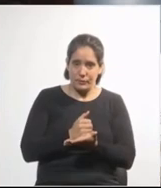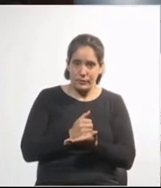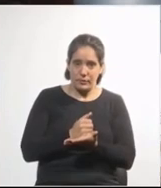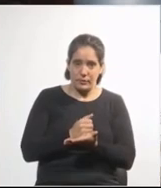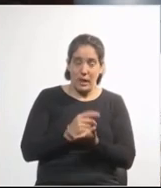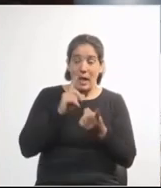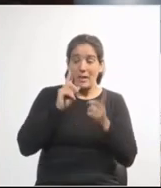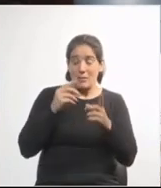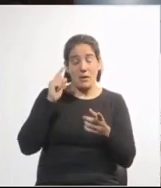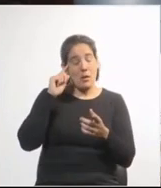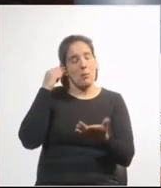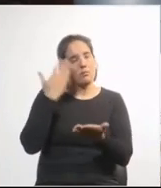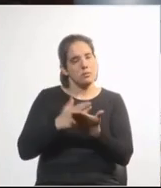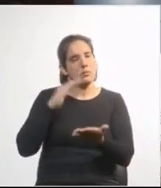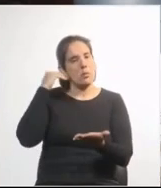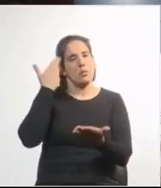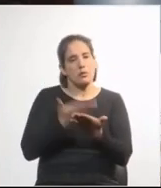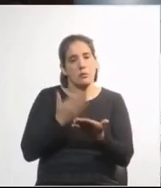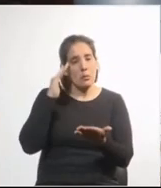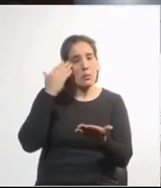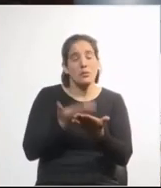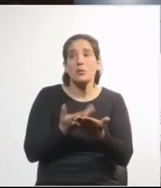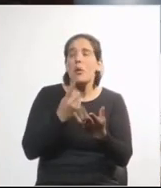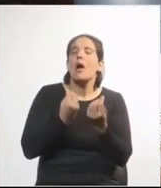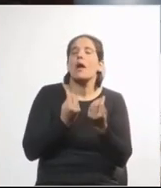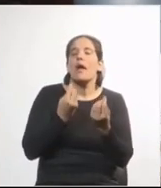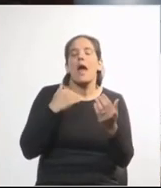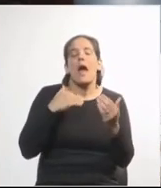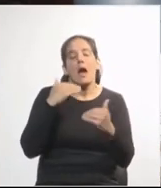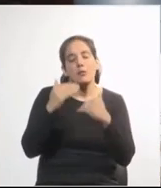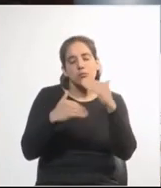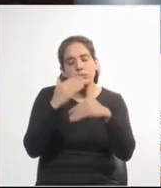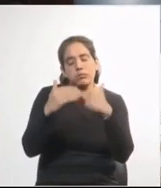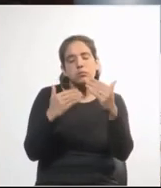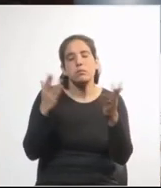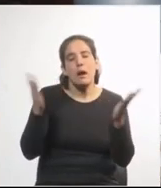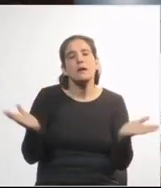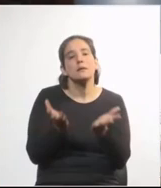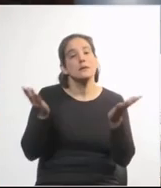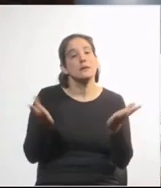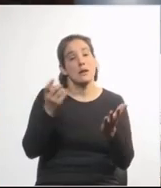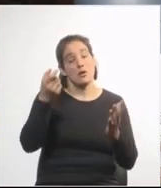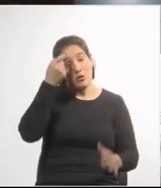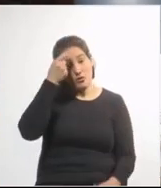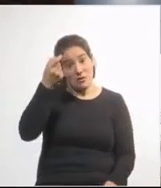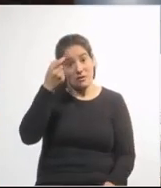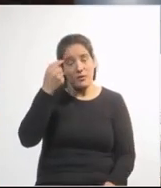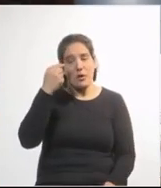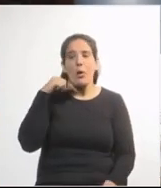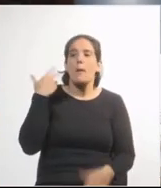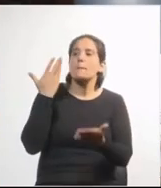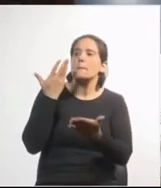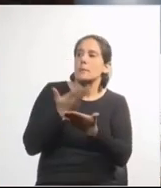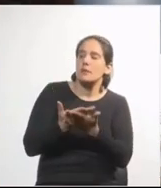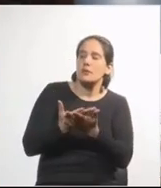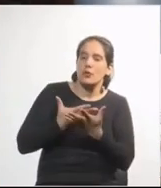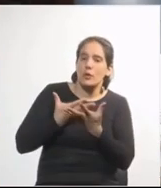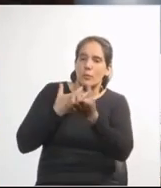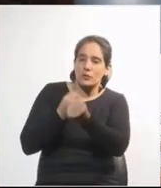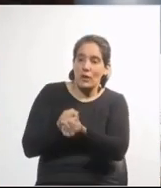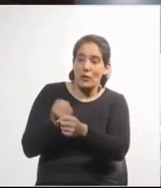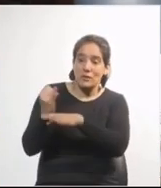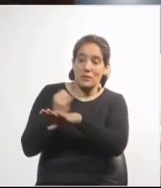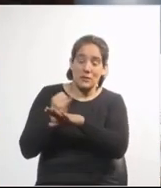Realizamos varias propuestas orientadas a atender el desarrollo de la investigación científica, respaldando solicitudes del Instituto de